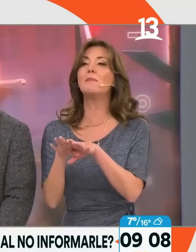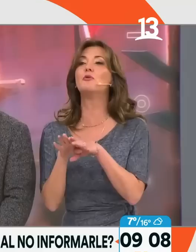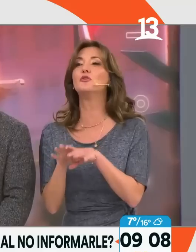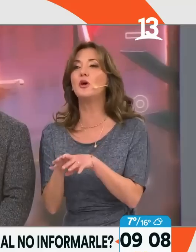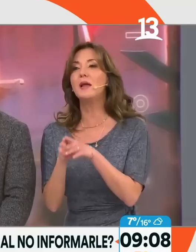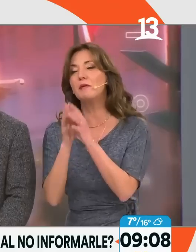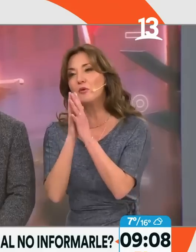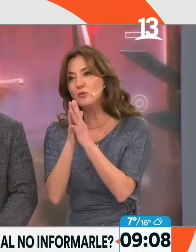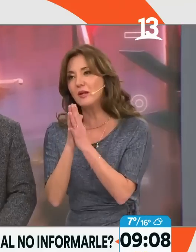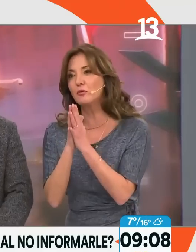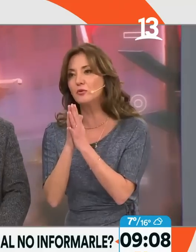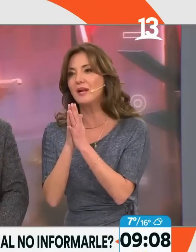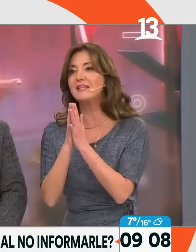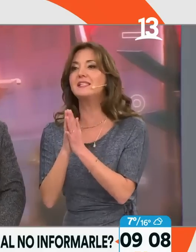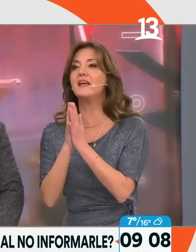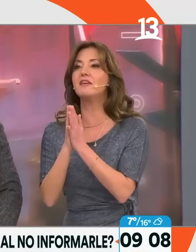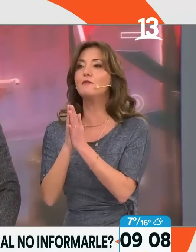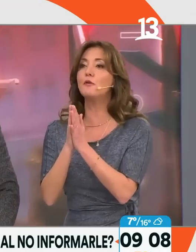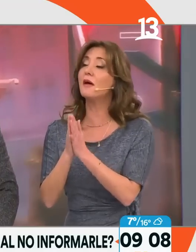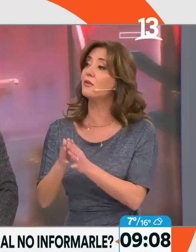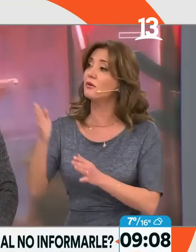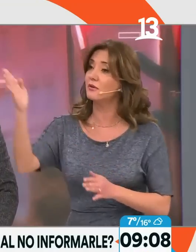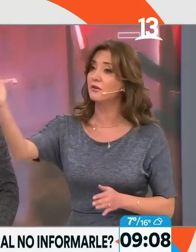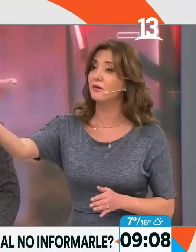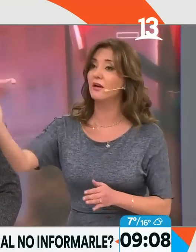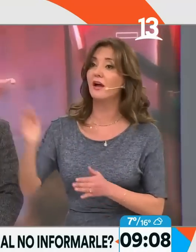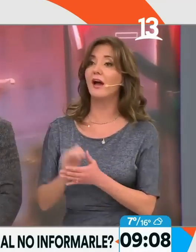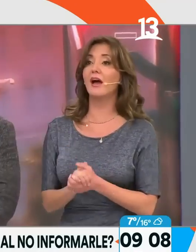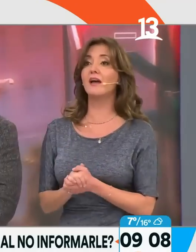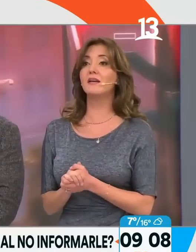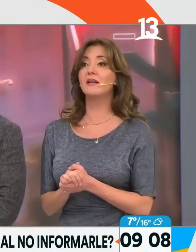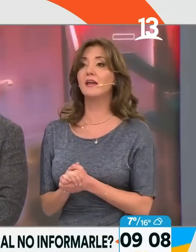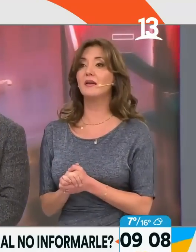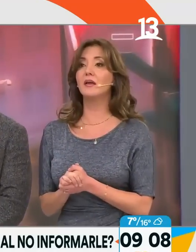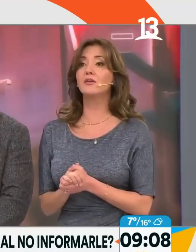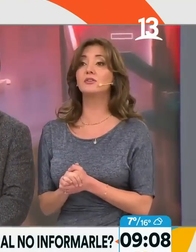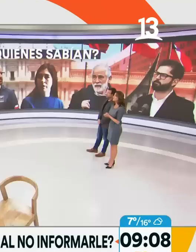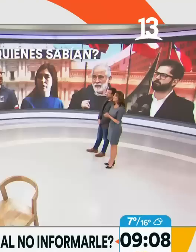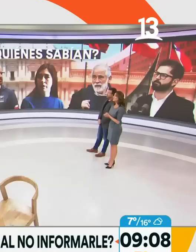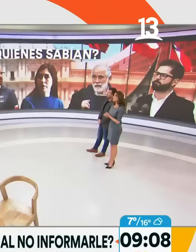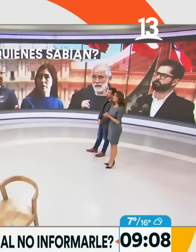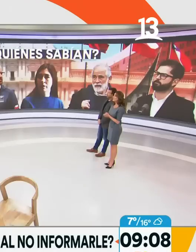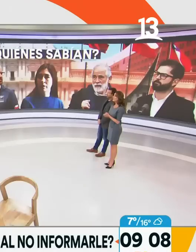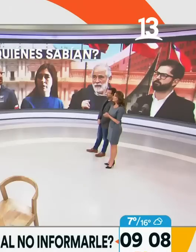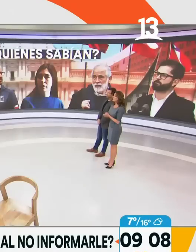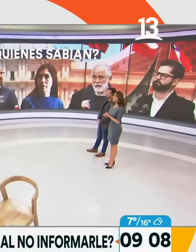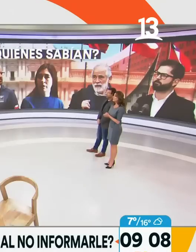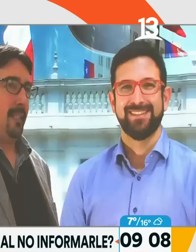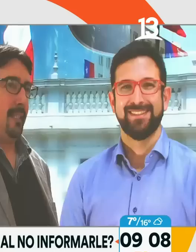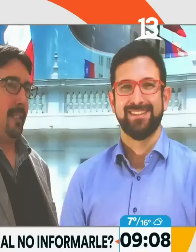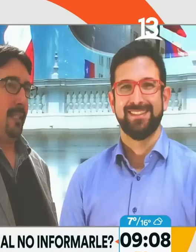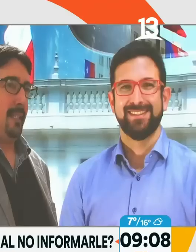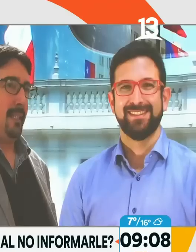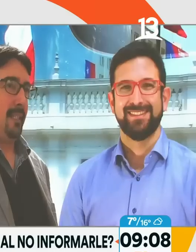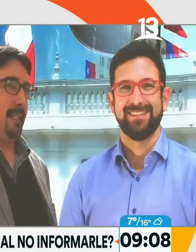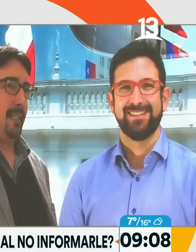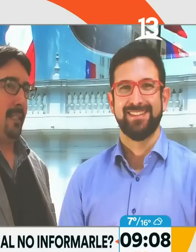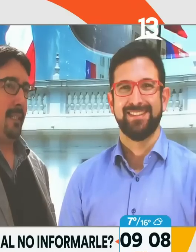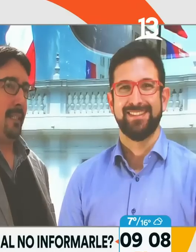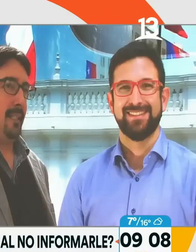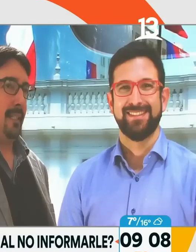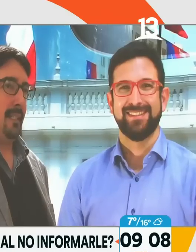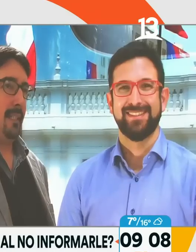no respondió a la pregunta puntual de si le había informado. Dijo una cosa así, no voy a entrar en ese tema. Entonces, y